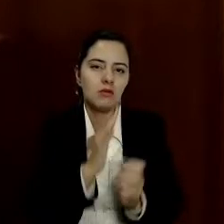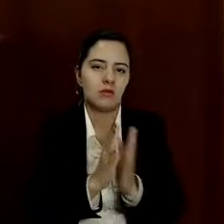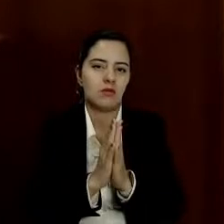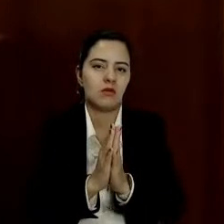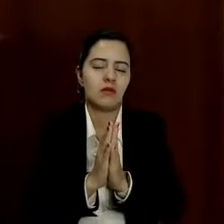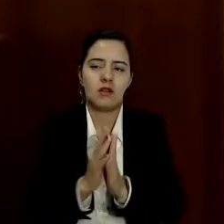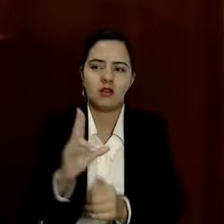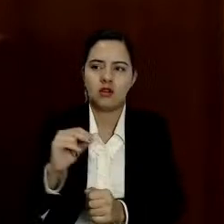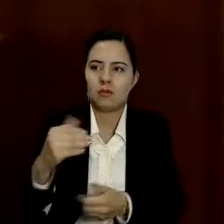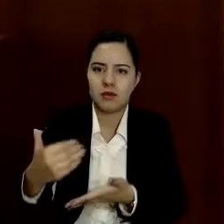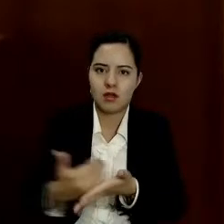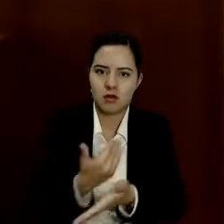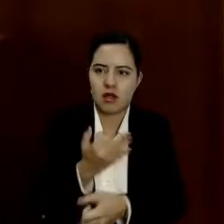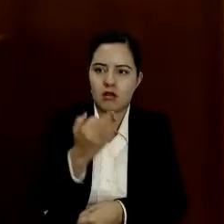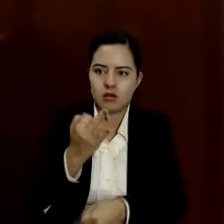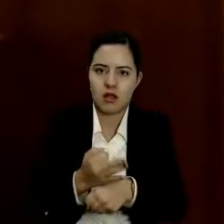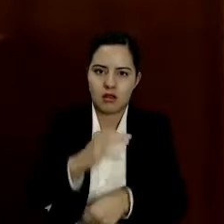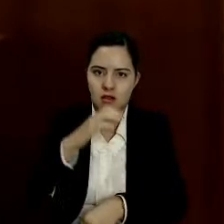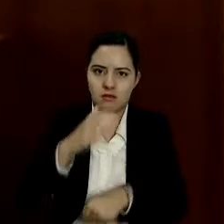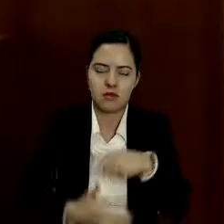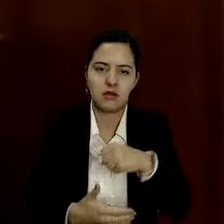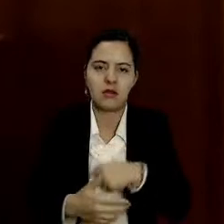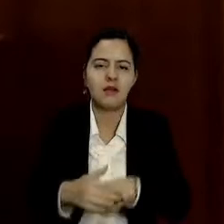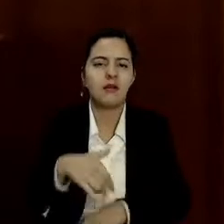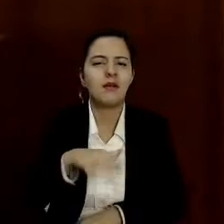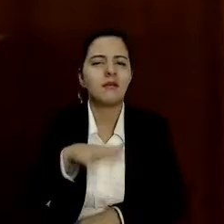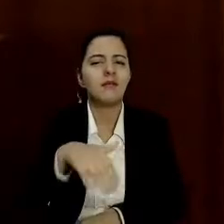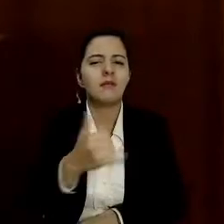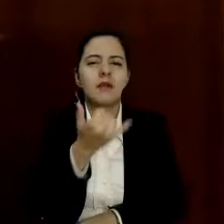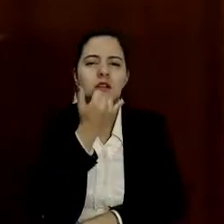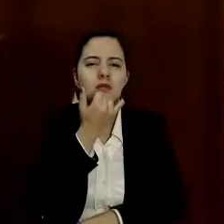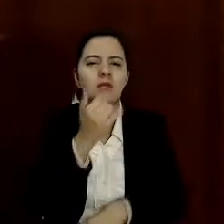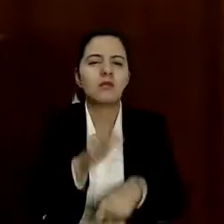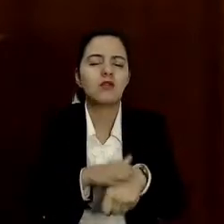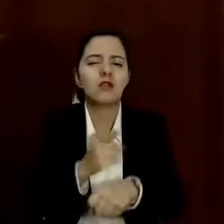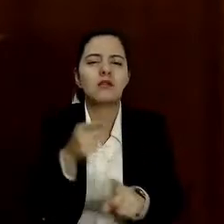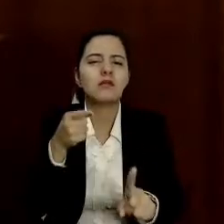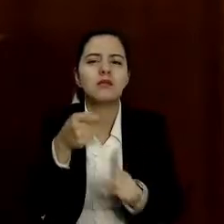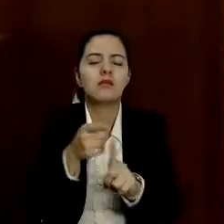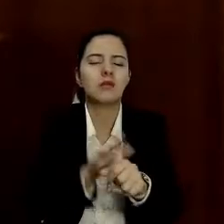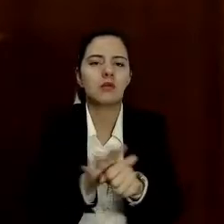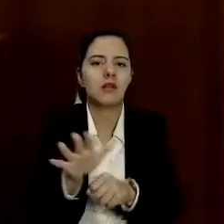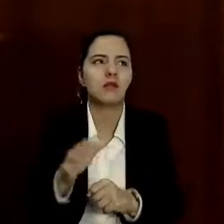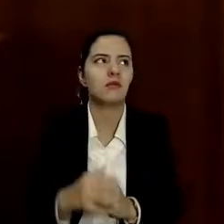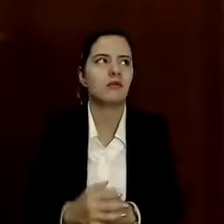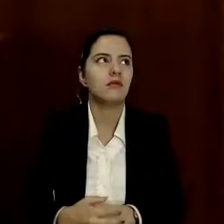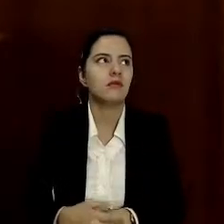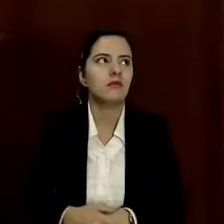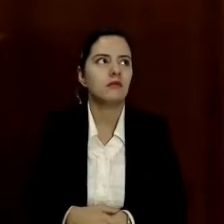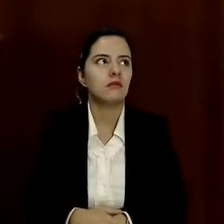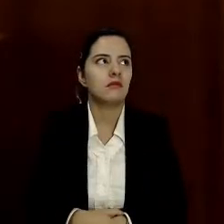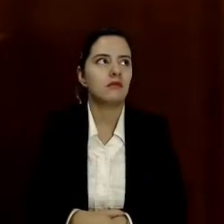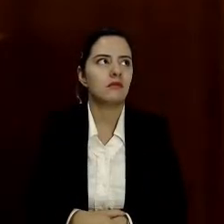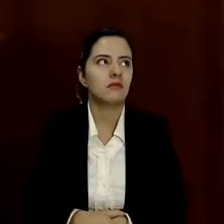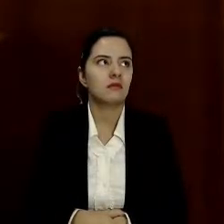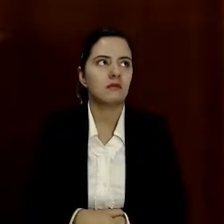interrumpan, ahorita que termine pueden tomar la ¿Con qué palabra. objeto, diputado? ¿Con qué objeto?